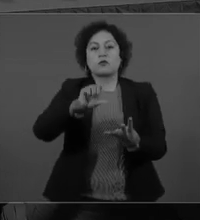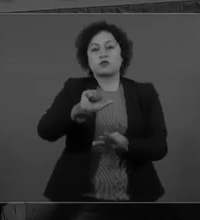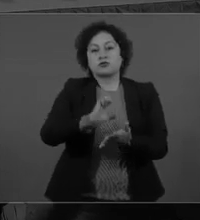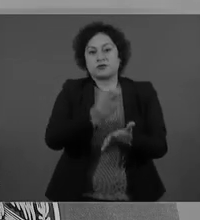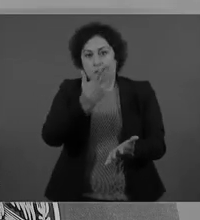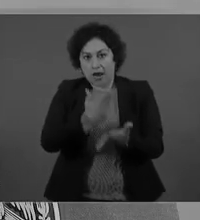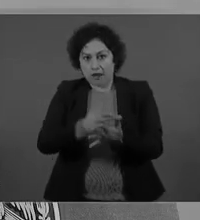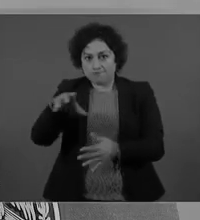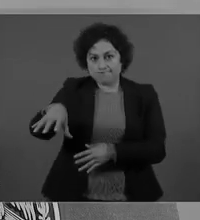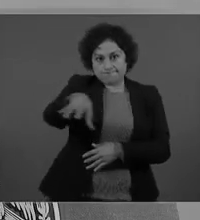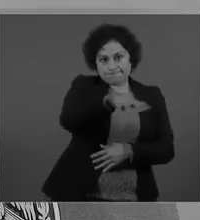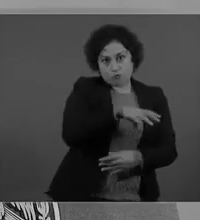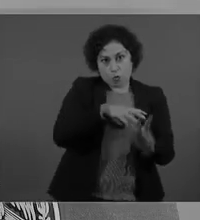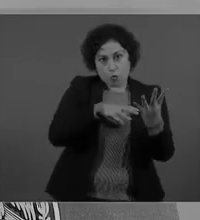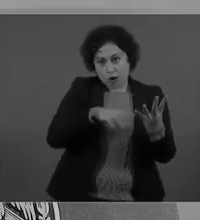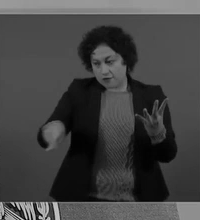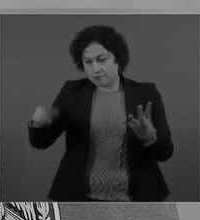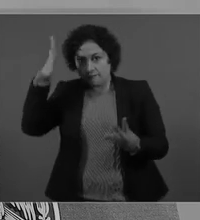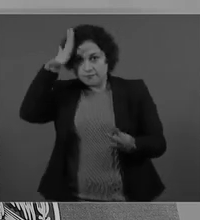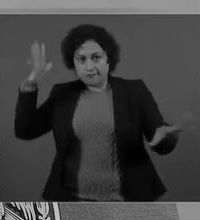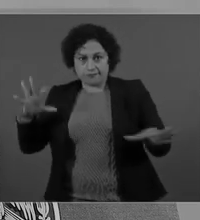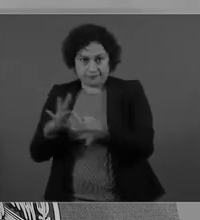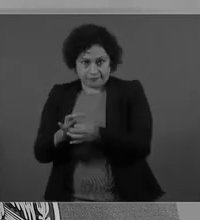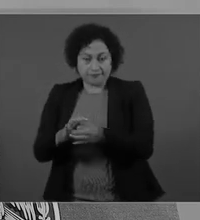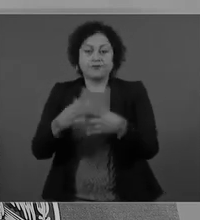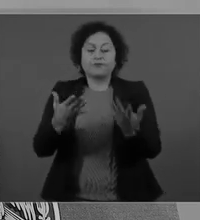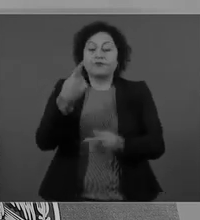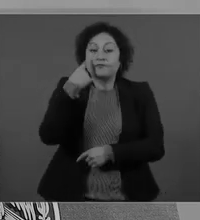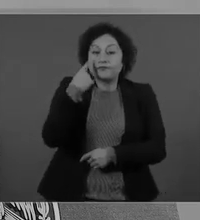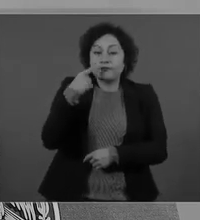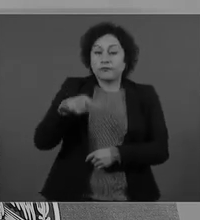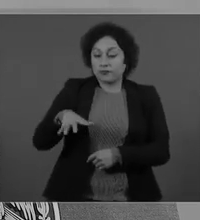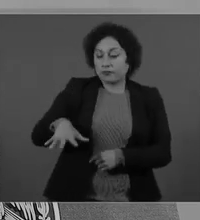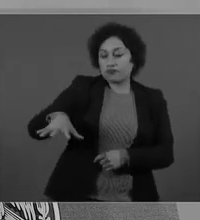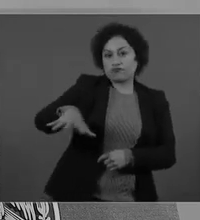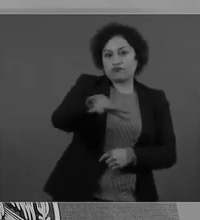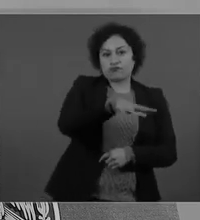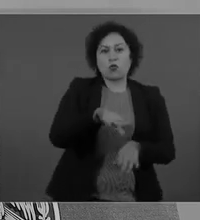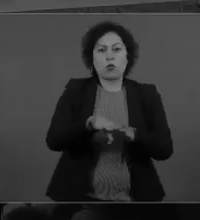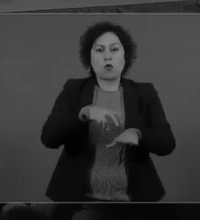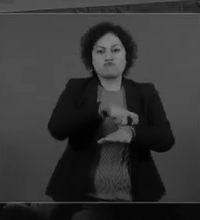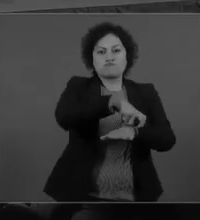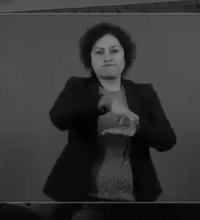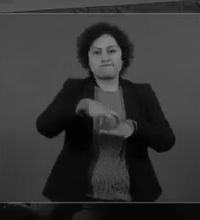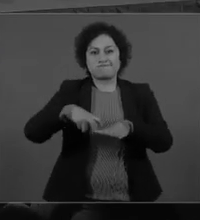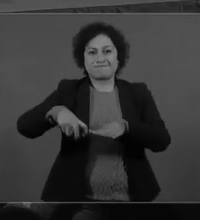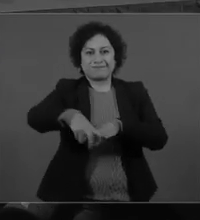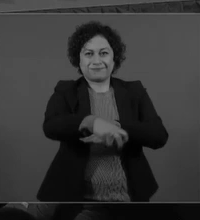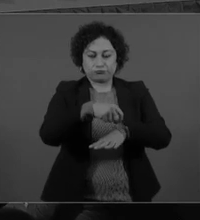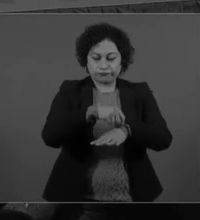Chetumal. Más que el número, si ustedes se fijan, están ubicados estratégicamente para que toda la